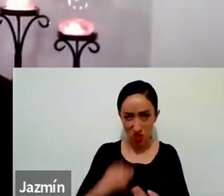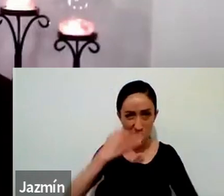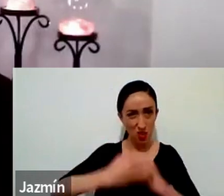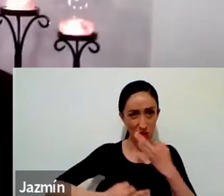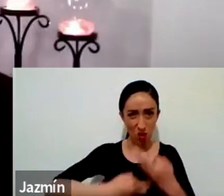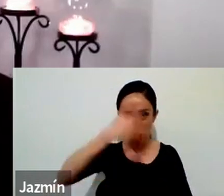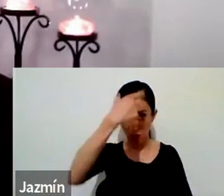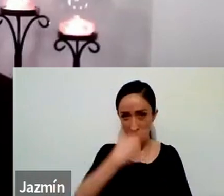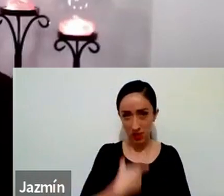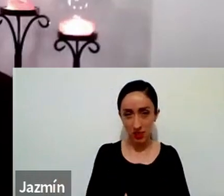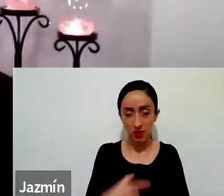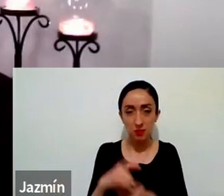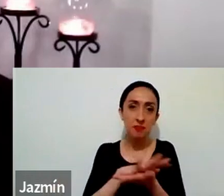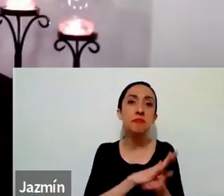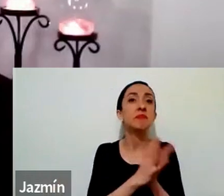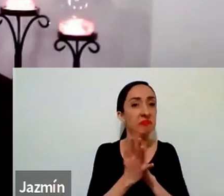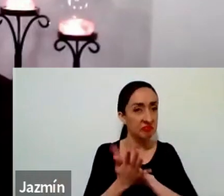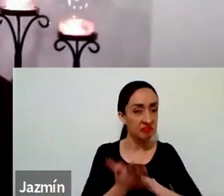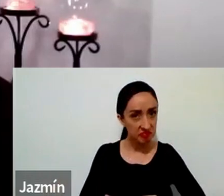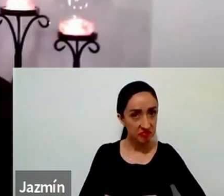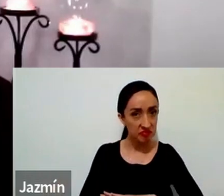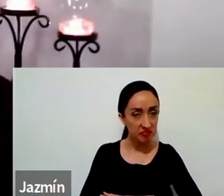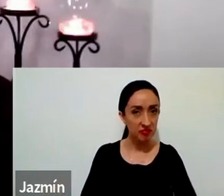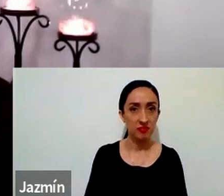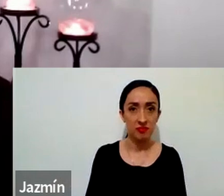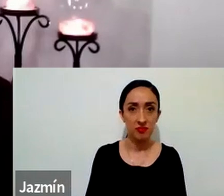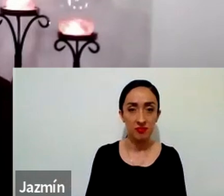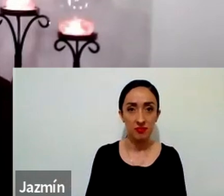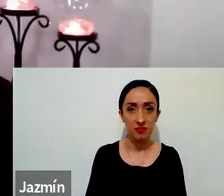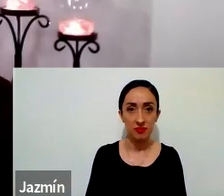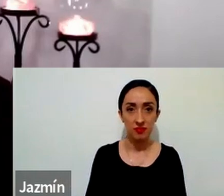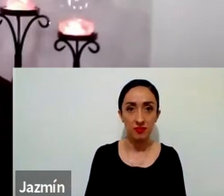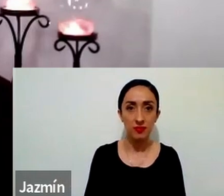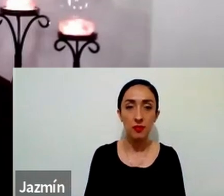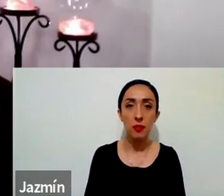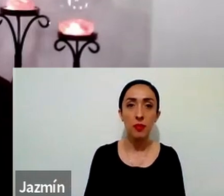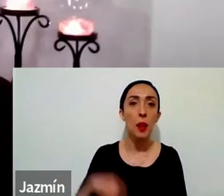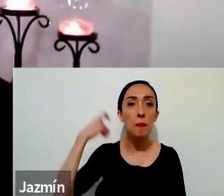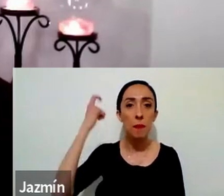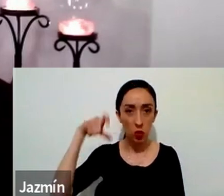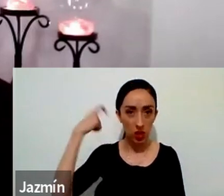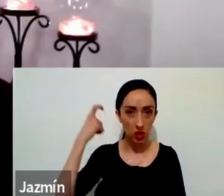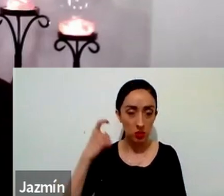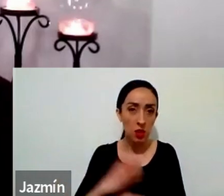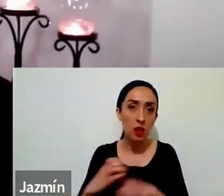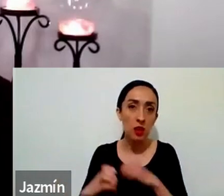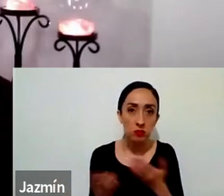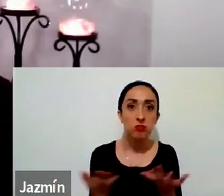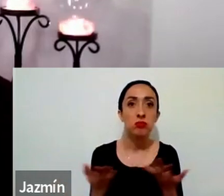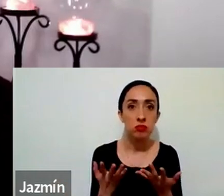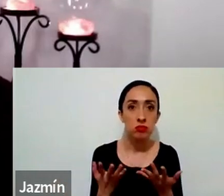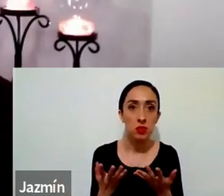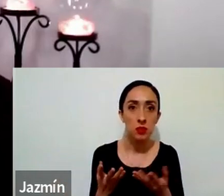la herramienta de hoy el cómo pensar más de las prácticas cuaresmales como ahora relaciones